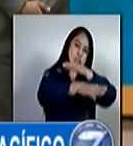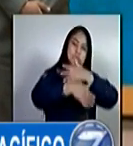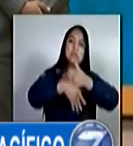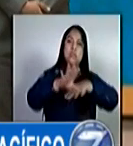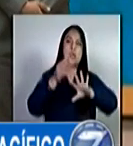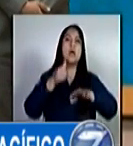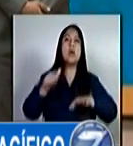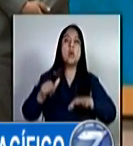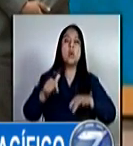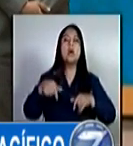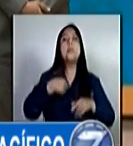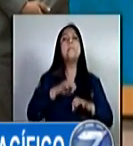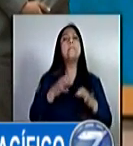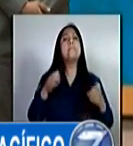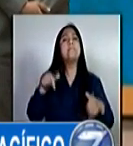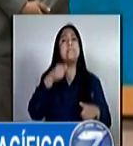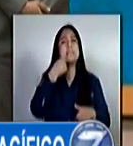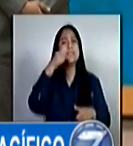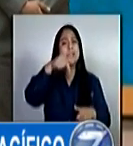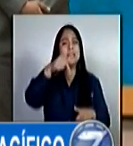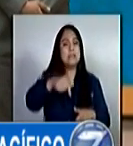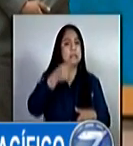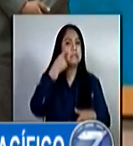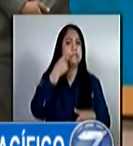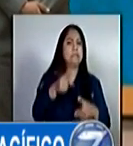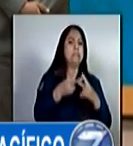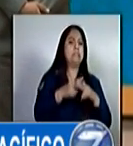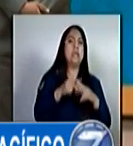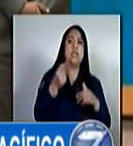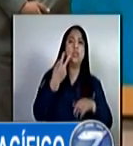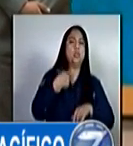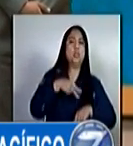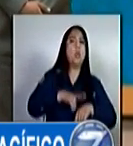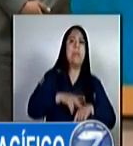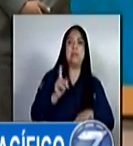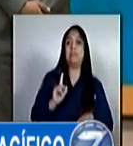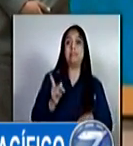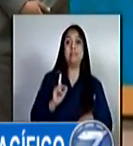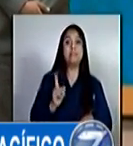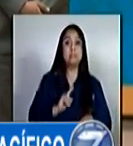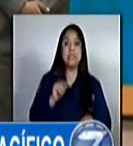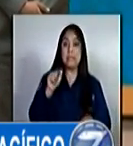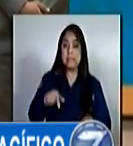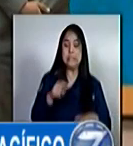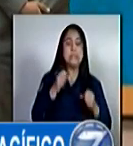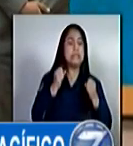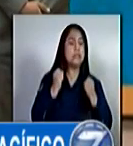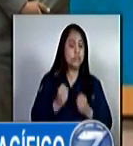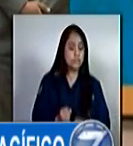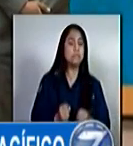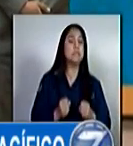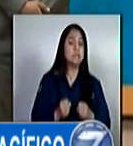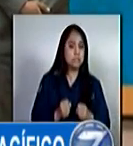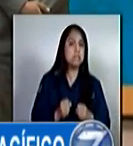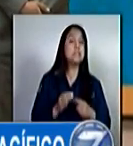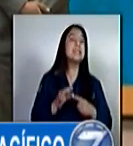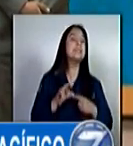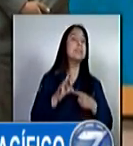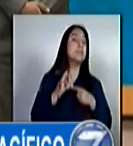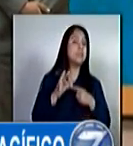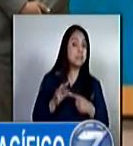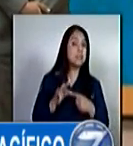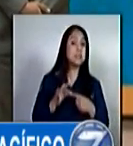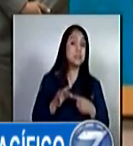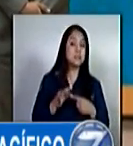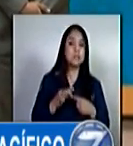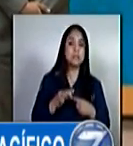inicio, este es un tratamiento totalmente atípico, es un tratamiento totalmente especializado y